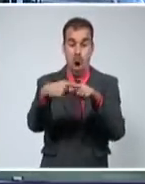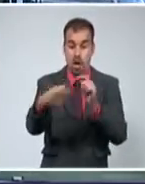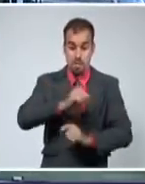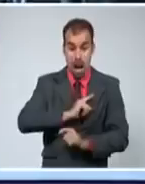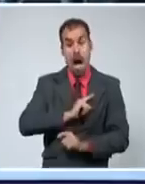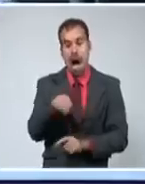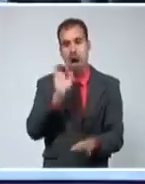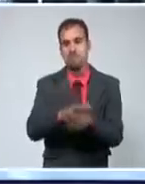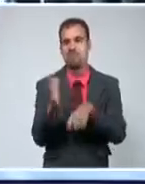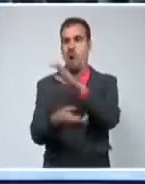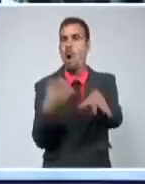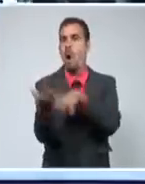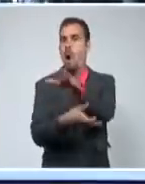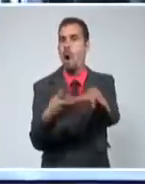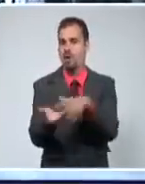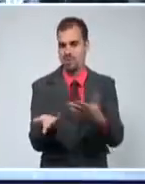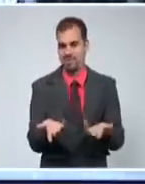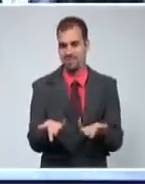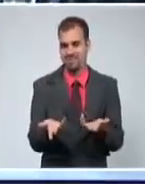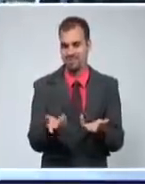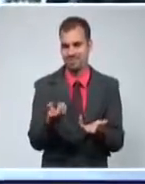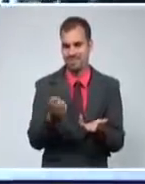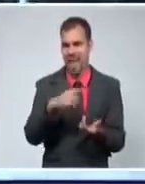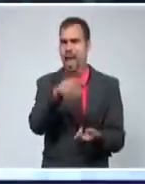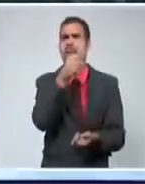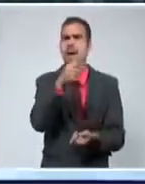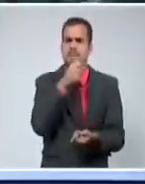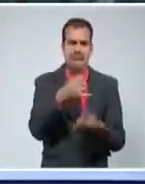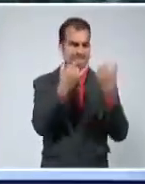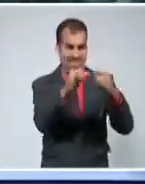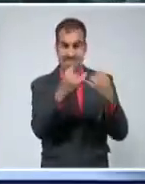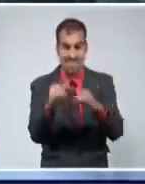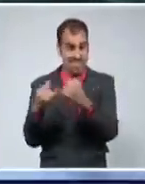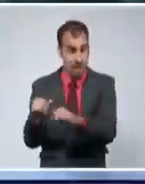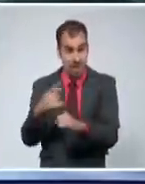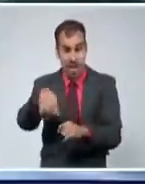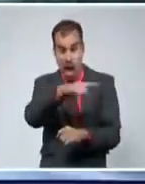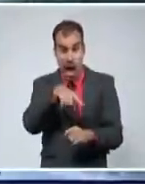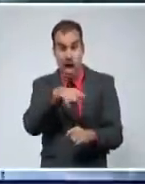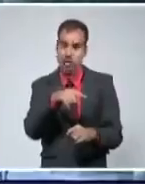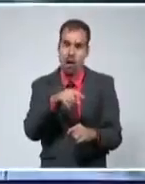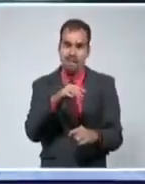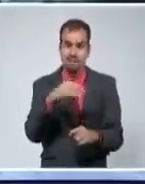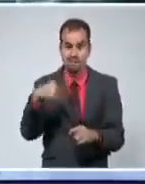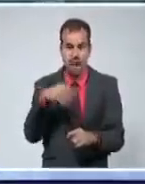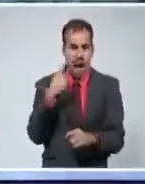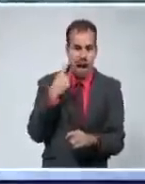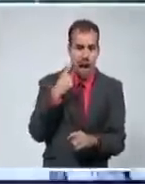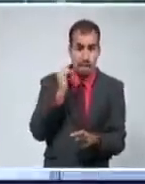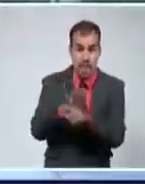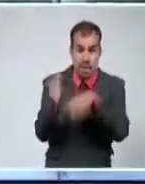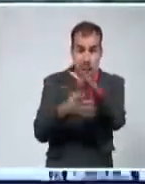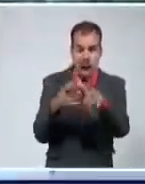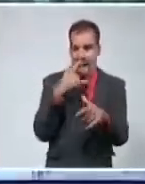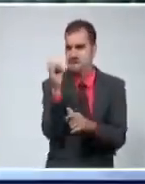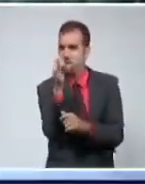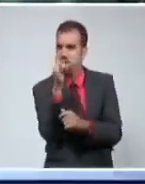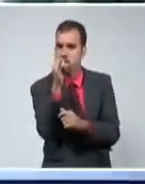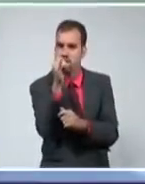con la cobertura inmediata rápida de los medios dependientes yo les dije varios de los que iban a ir o van a ir en